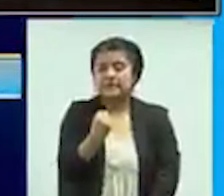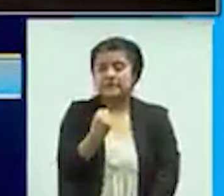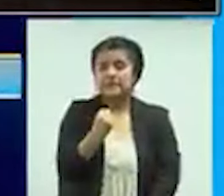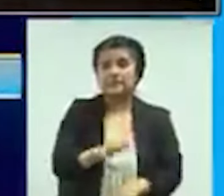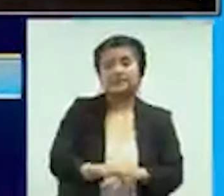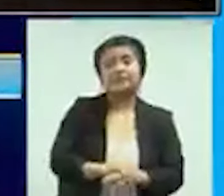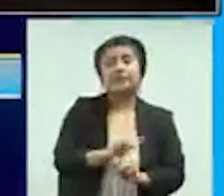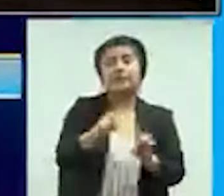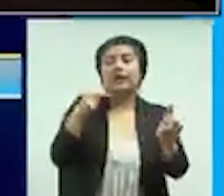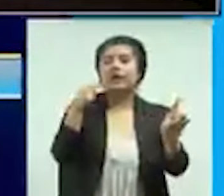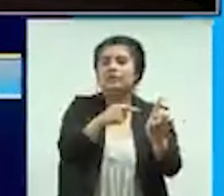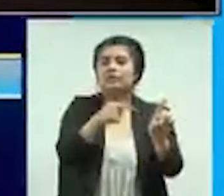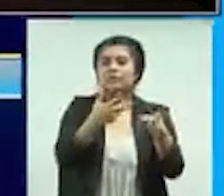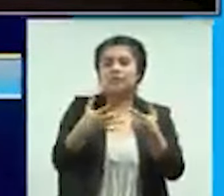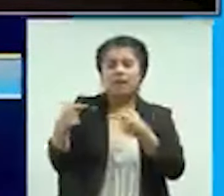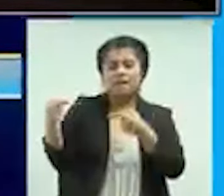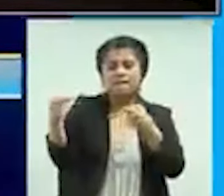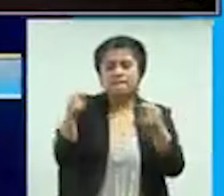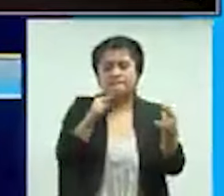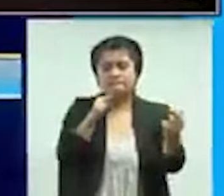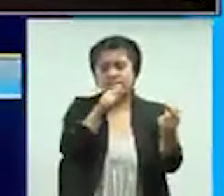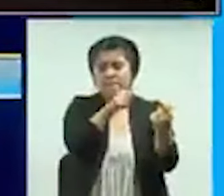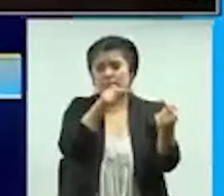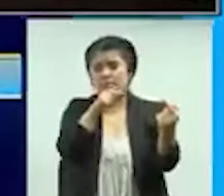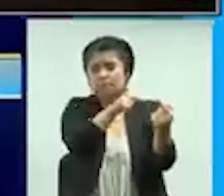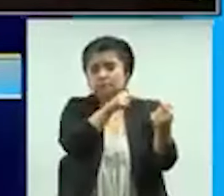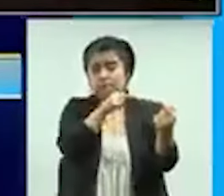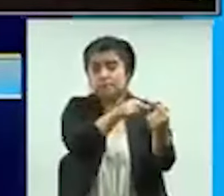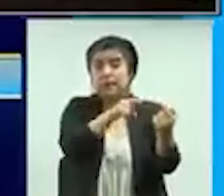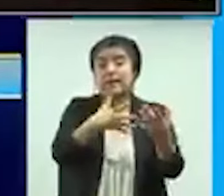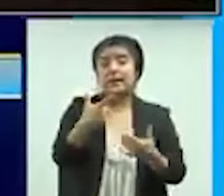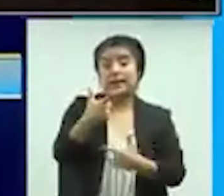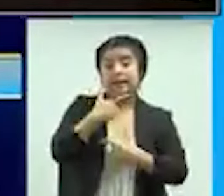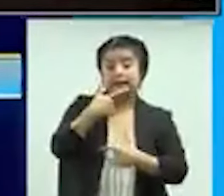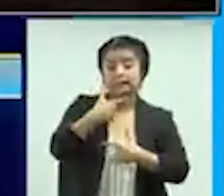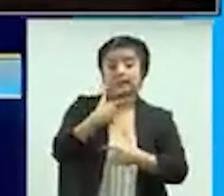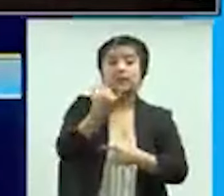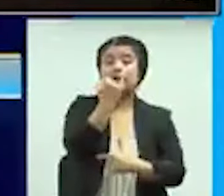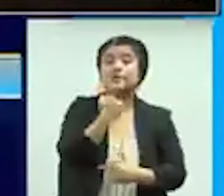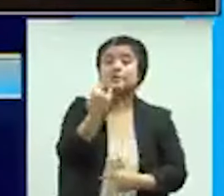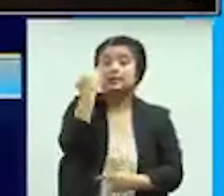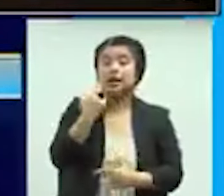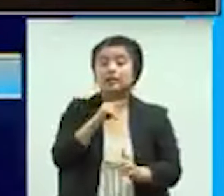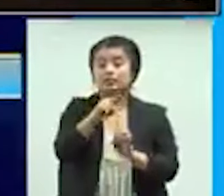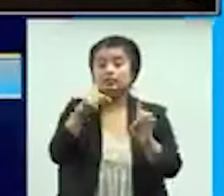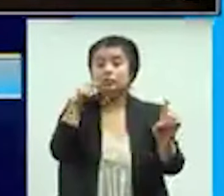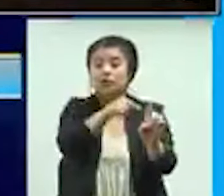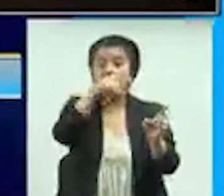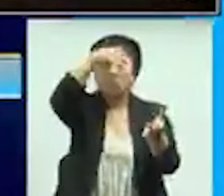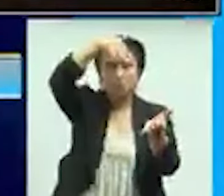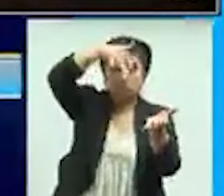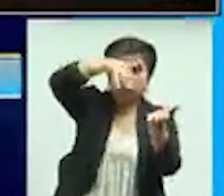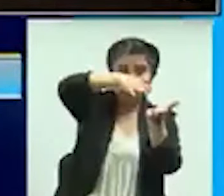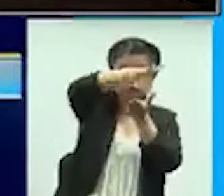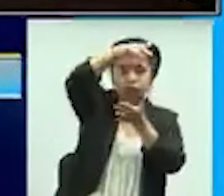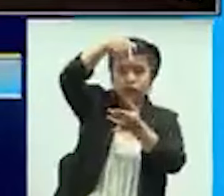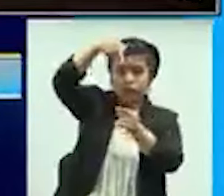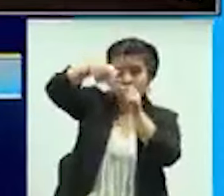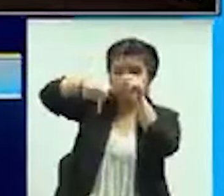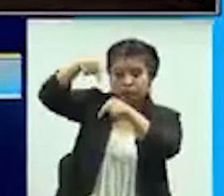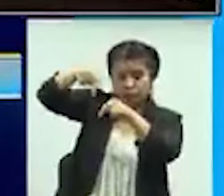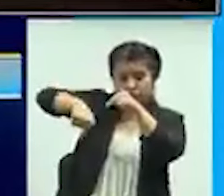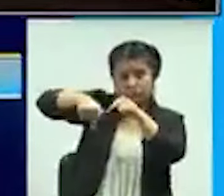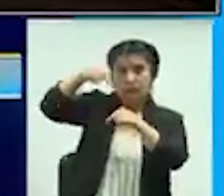Islámica dispararon cohetes contra Israel. El ejército israelí respondió con ataques aéreos. La guerra